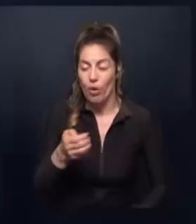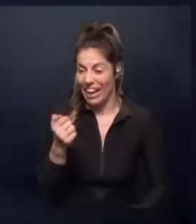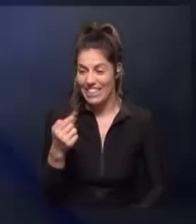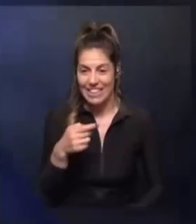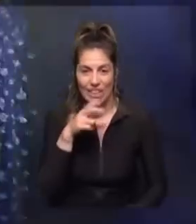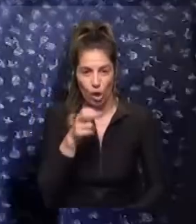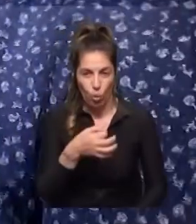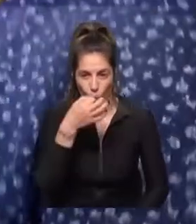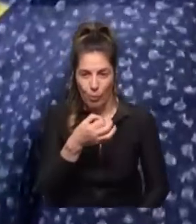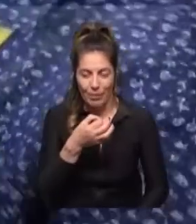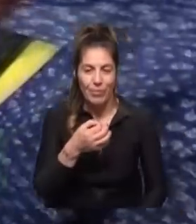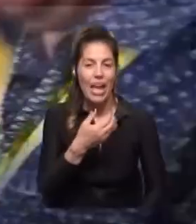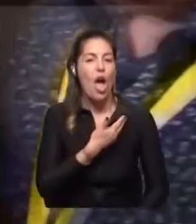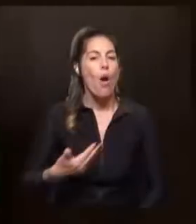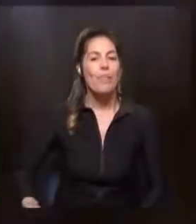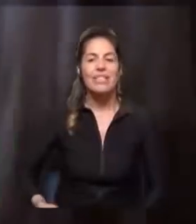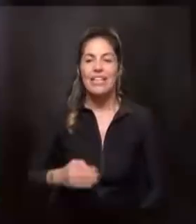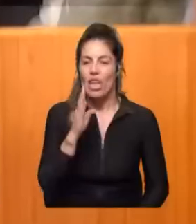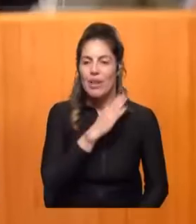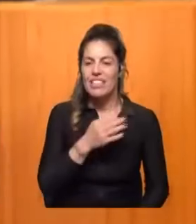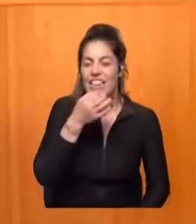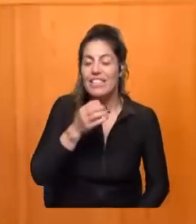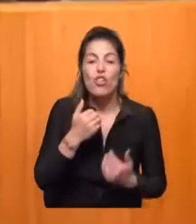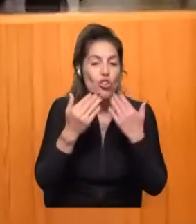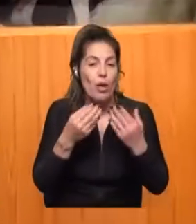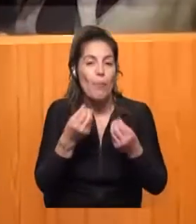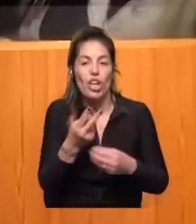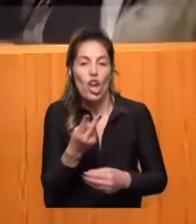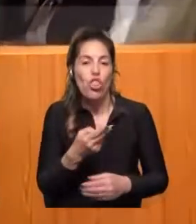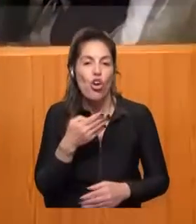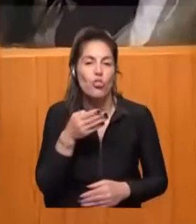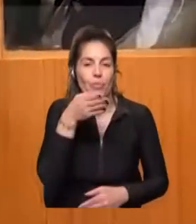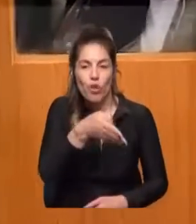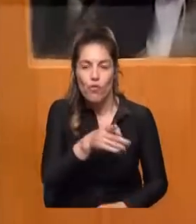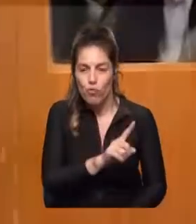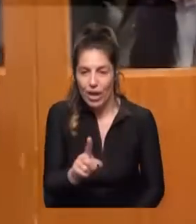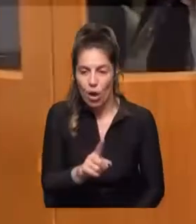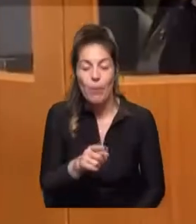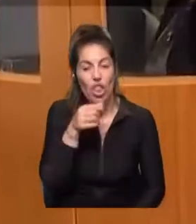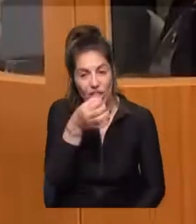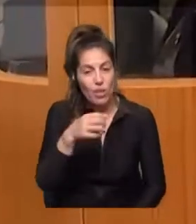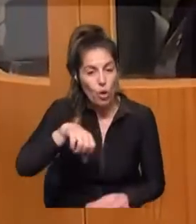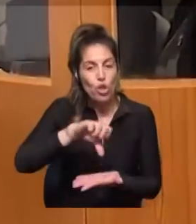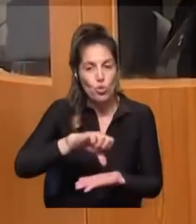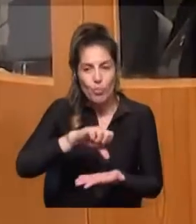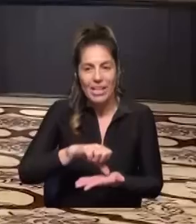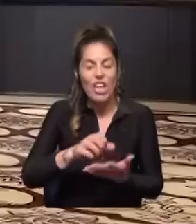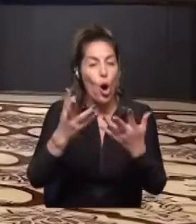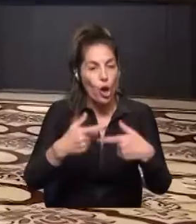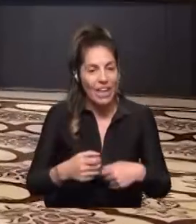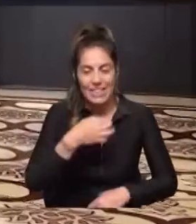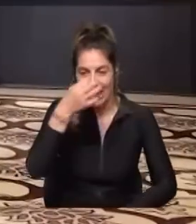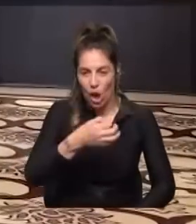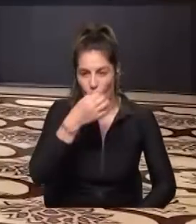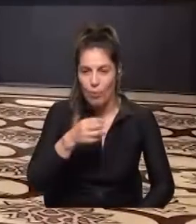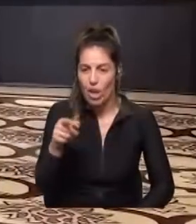Lula dijo no saber por qué ambos presidentes no participaron pero sostuvo que cuando su país organice la Cumbre serán invitados y Espera que